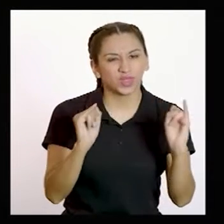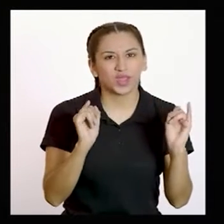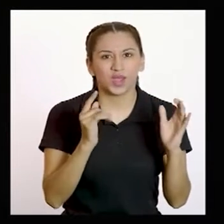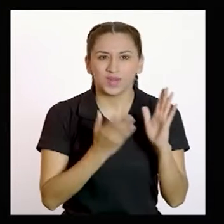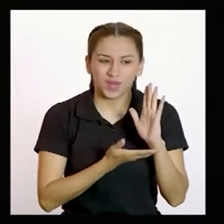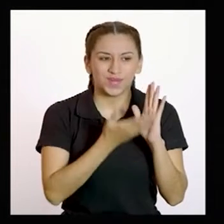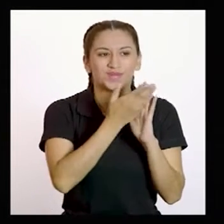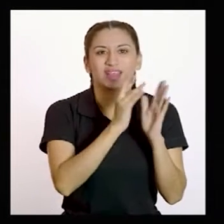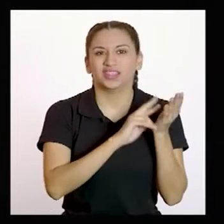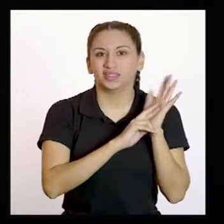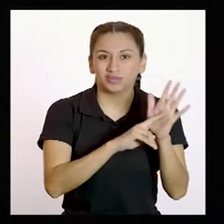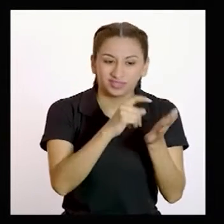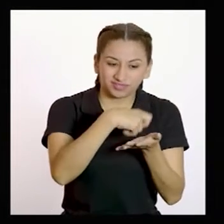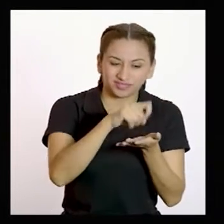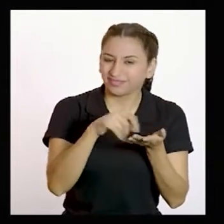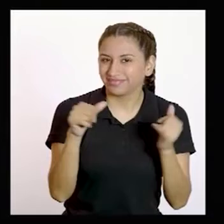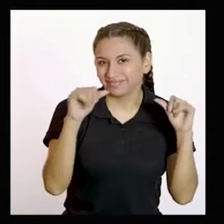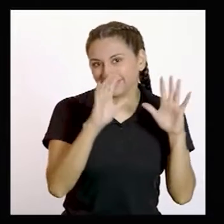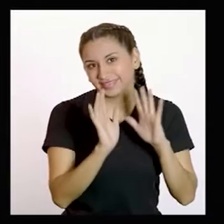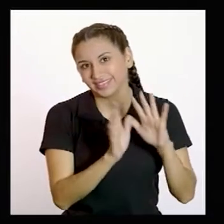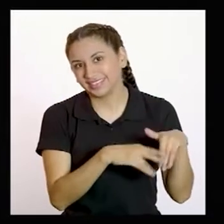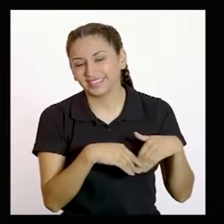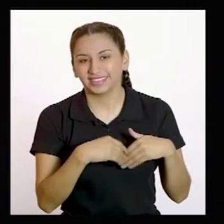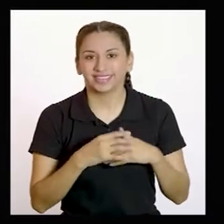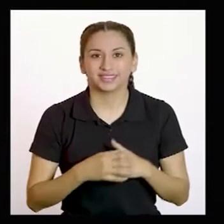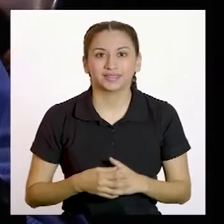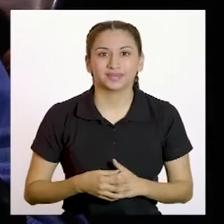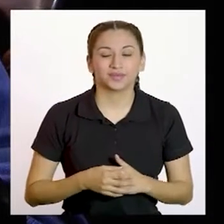más potente que la representación escrita.